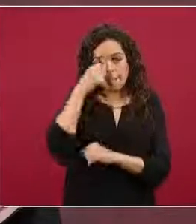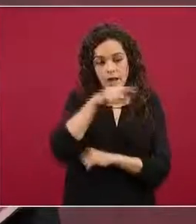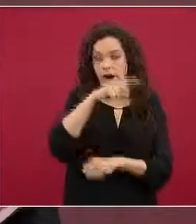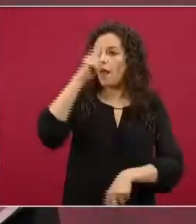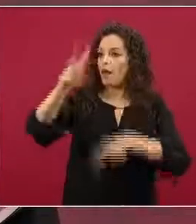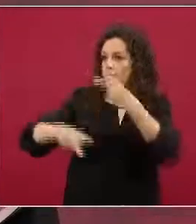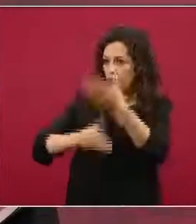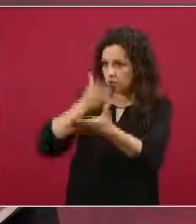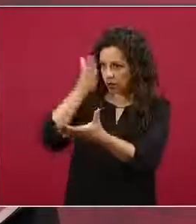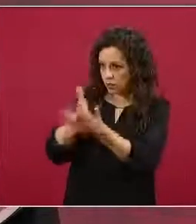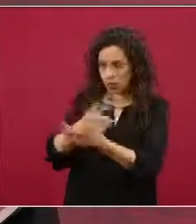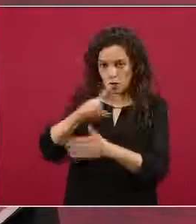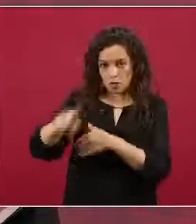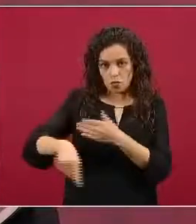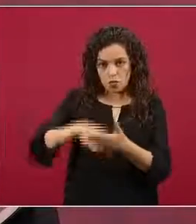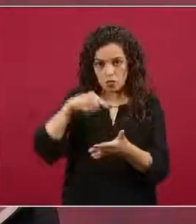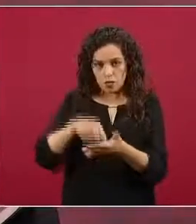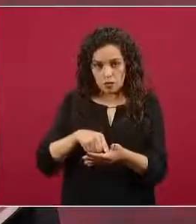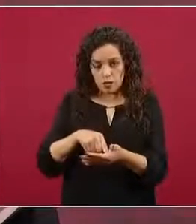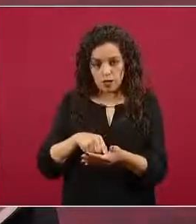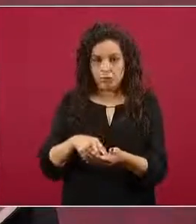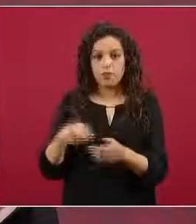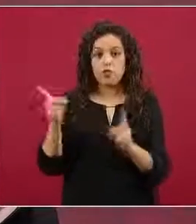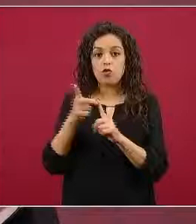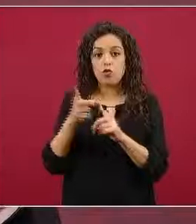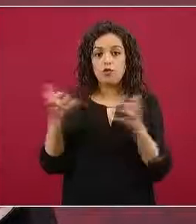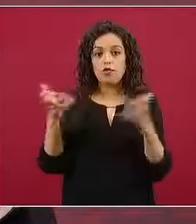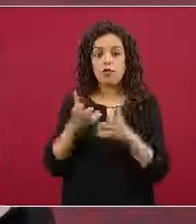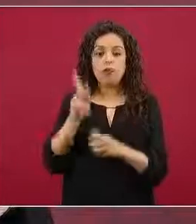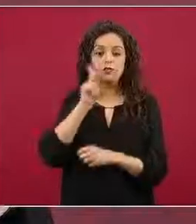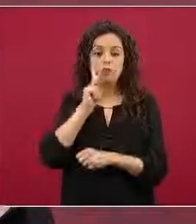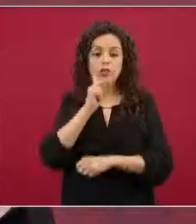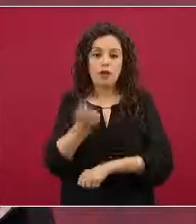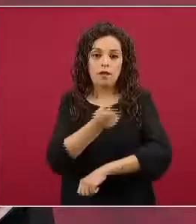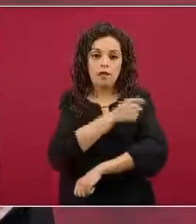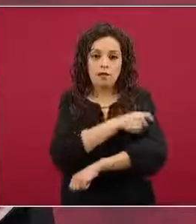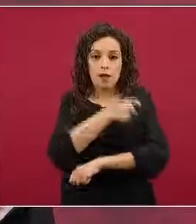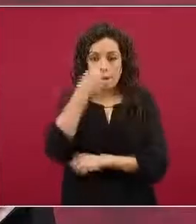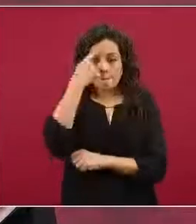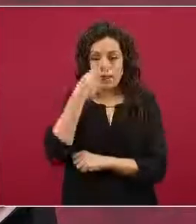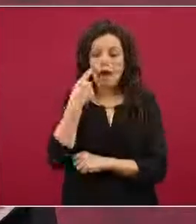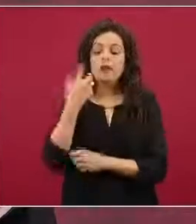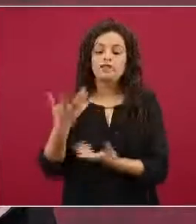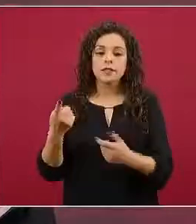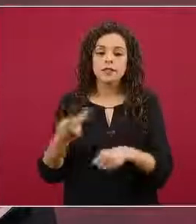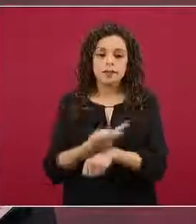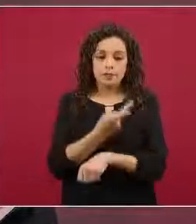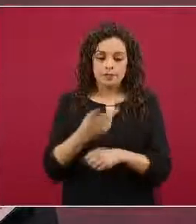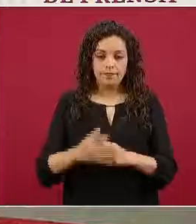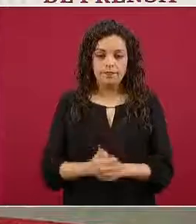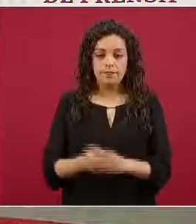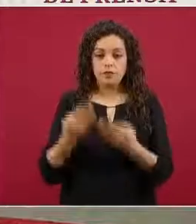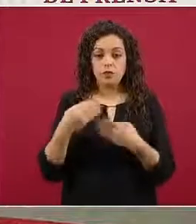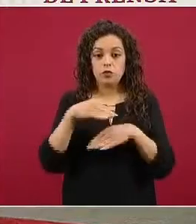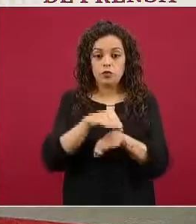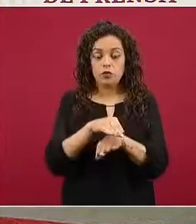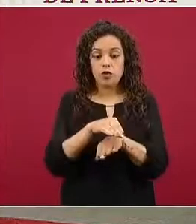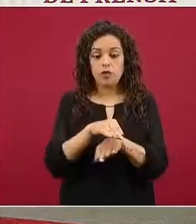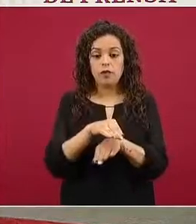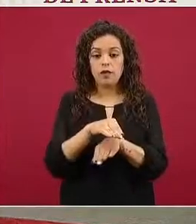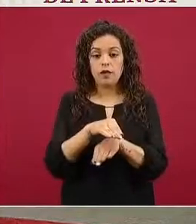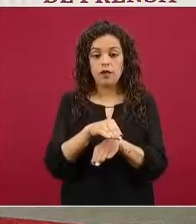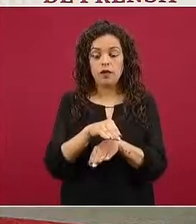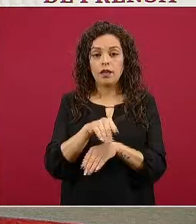acuda a el lugar del ensayo clínico a poder someter a ello. Sobre la vacuna